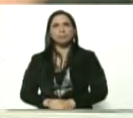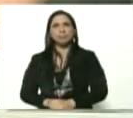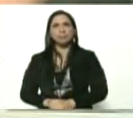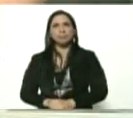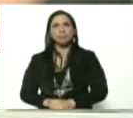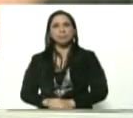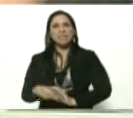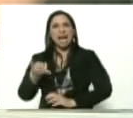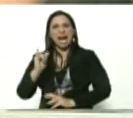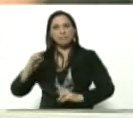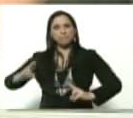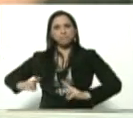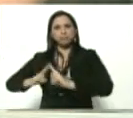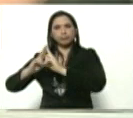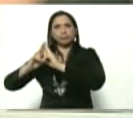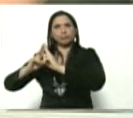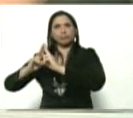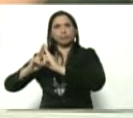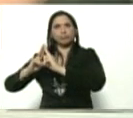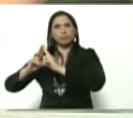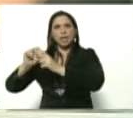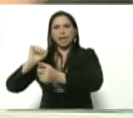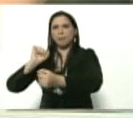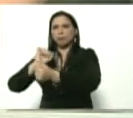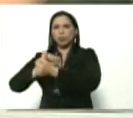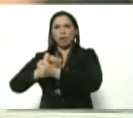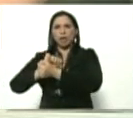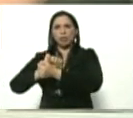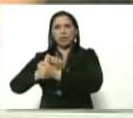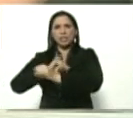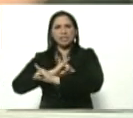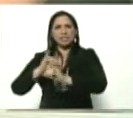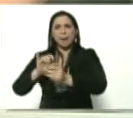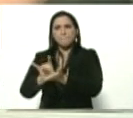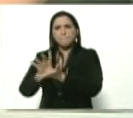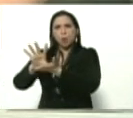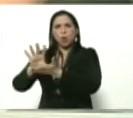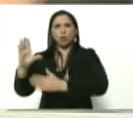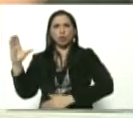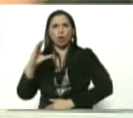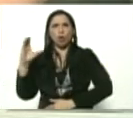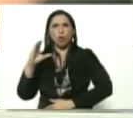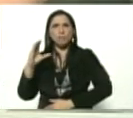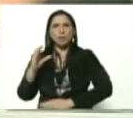se encuentran capturados y van a ser expulsados de Colombia